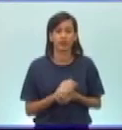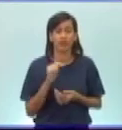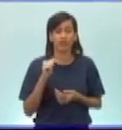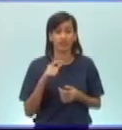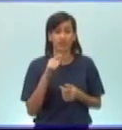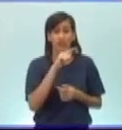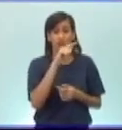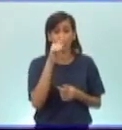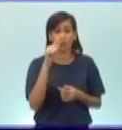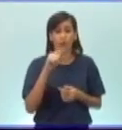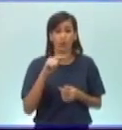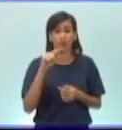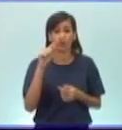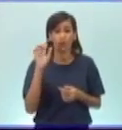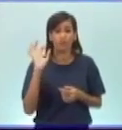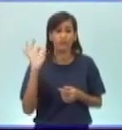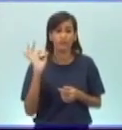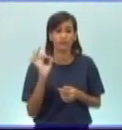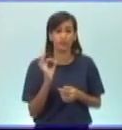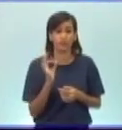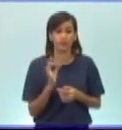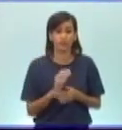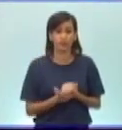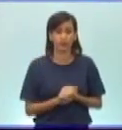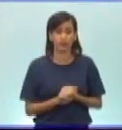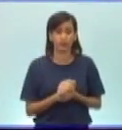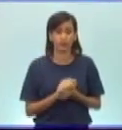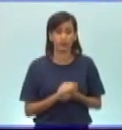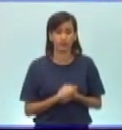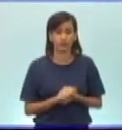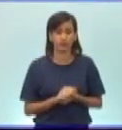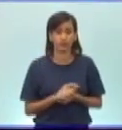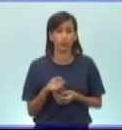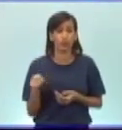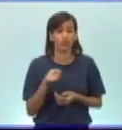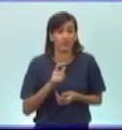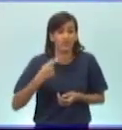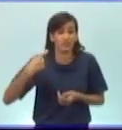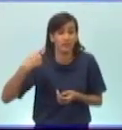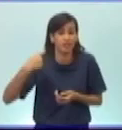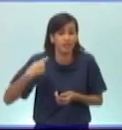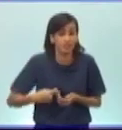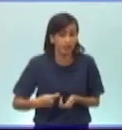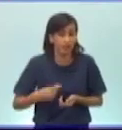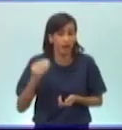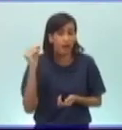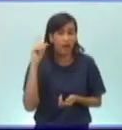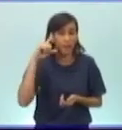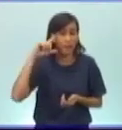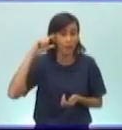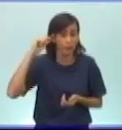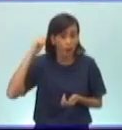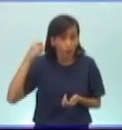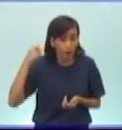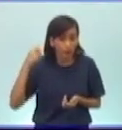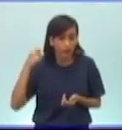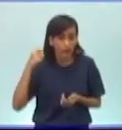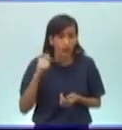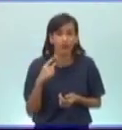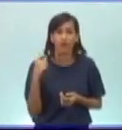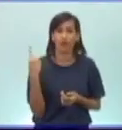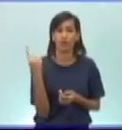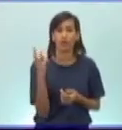perfectos y que ustedes deben aprenderse de memoria los primeros 12, es decir, desde el número